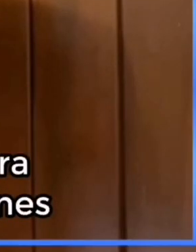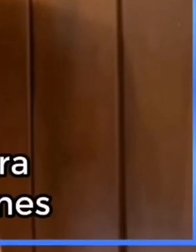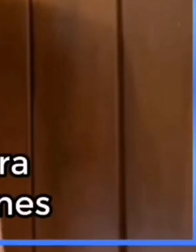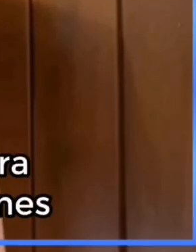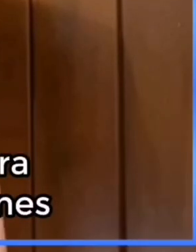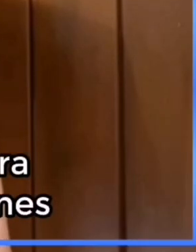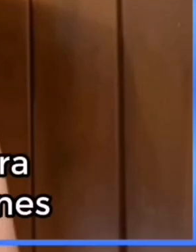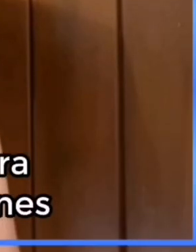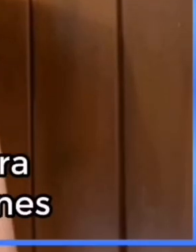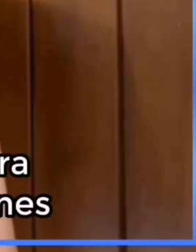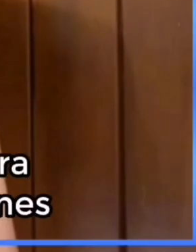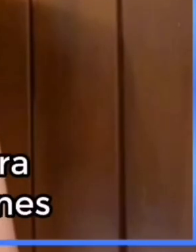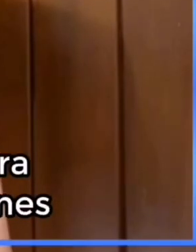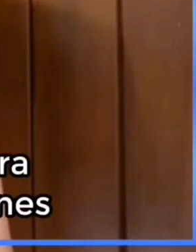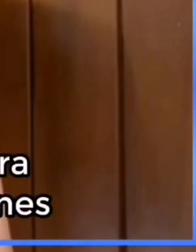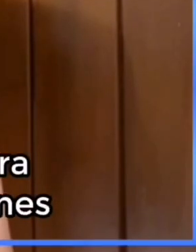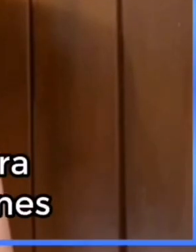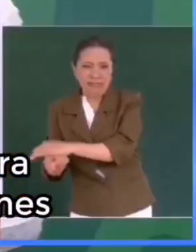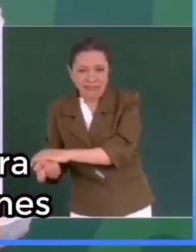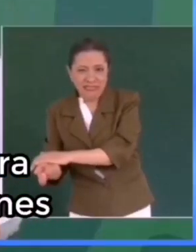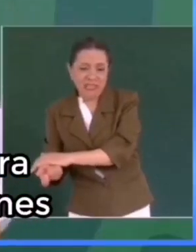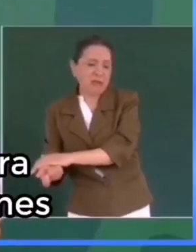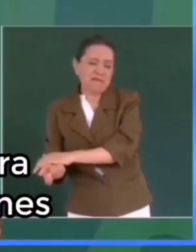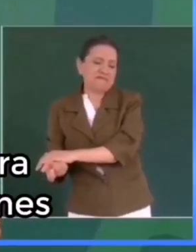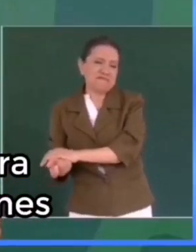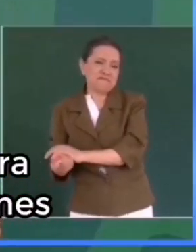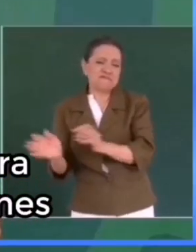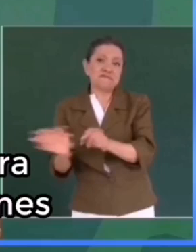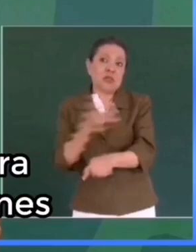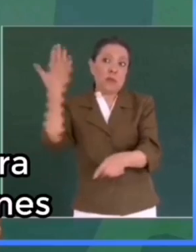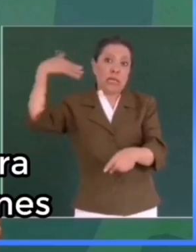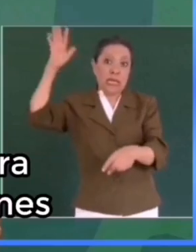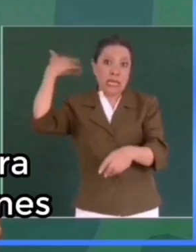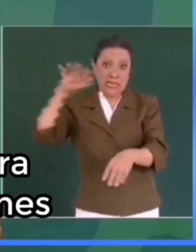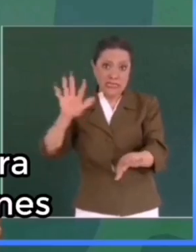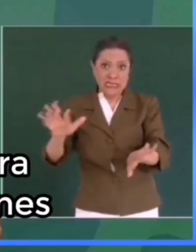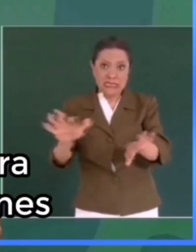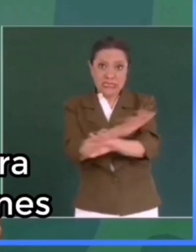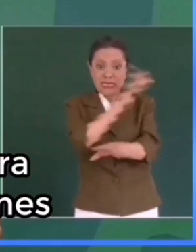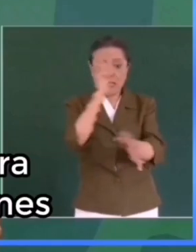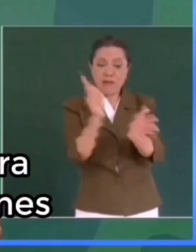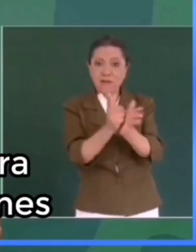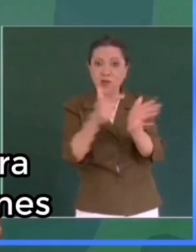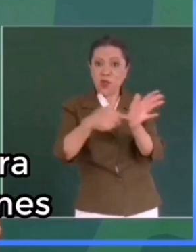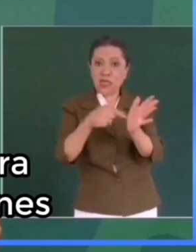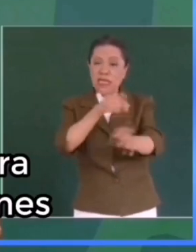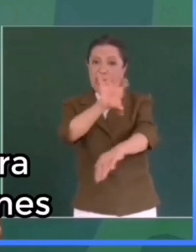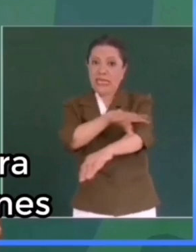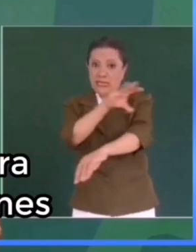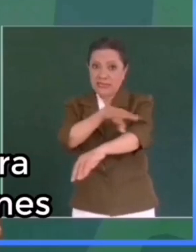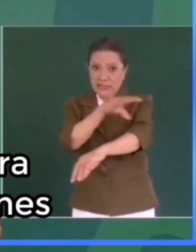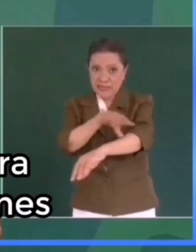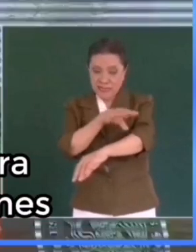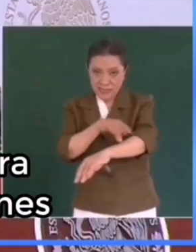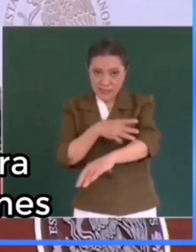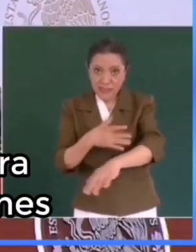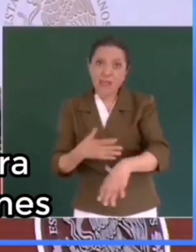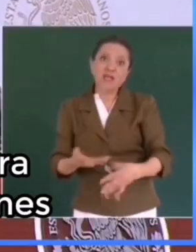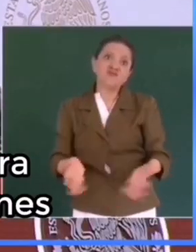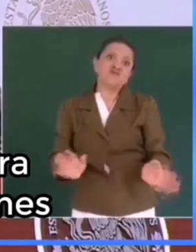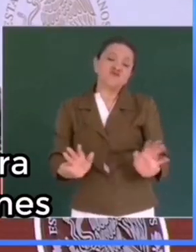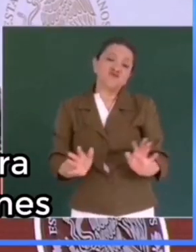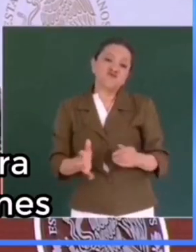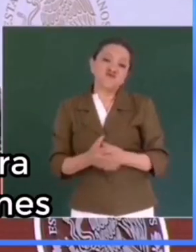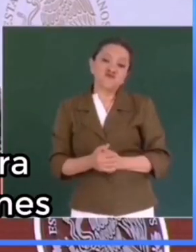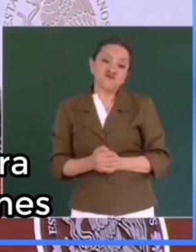Al ser cuestionado sobre el proceso interno de Morena, que está a menos de 2 semanas de concluir, López Obrador aseguró que va muy bien